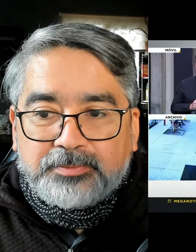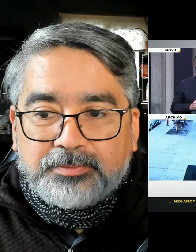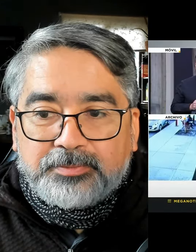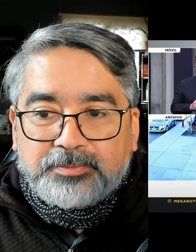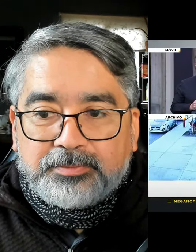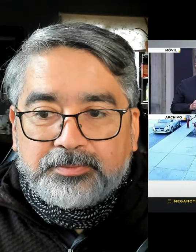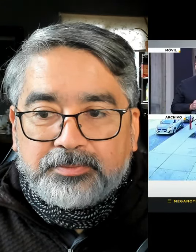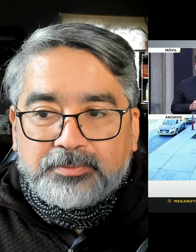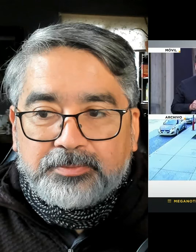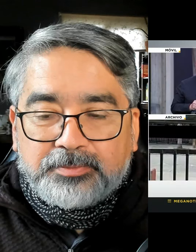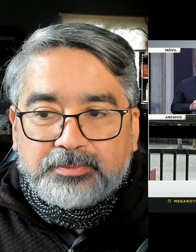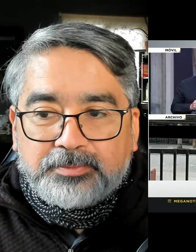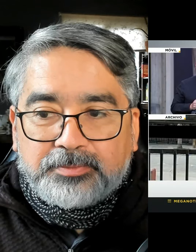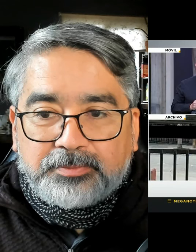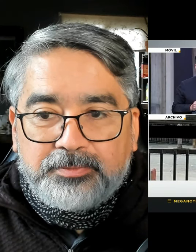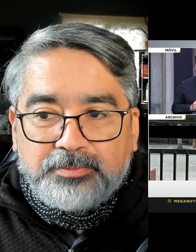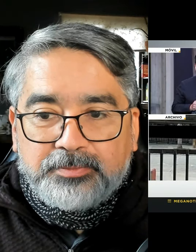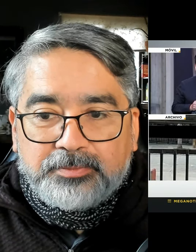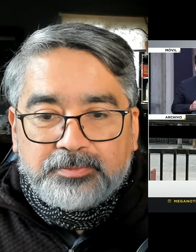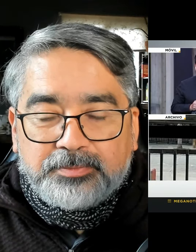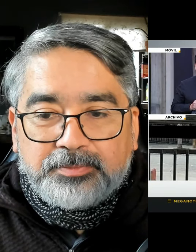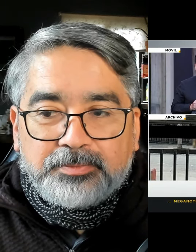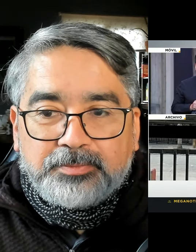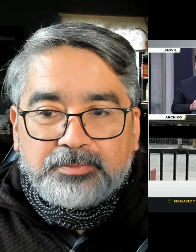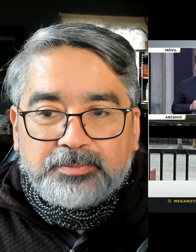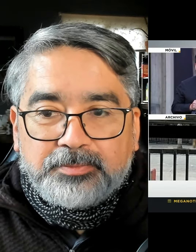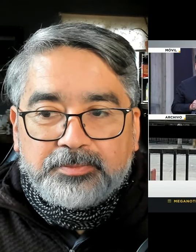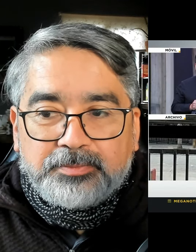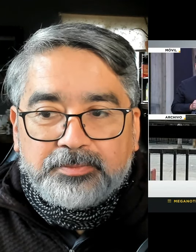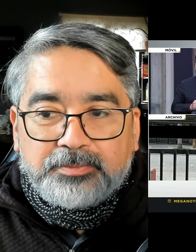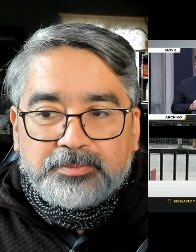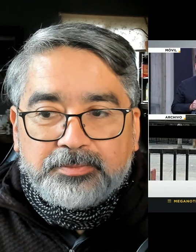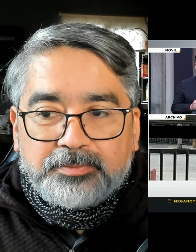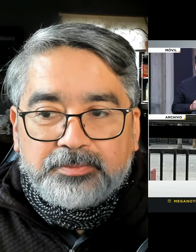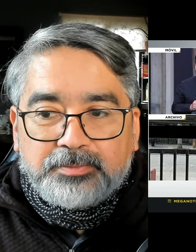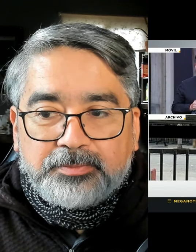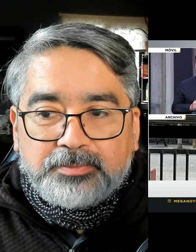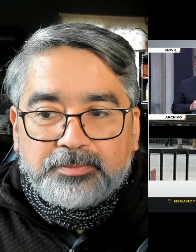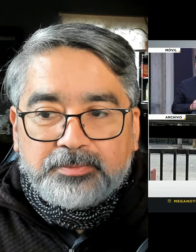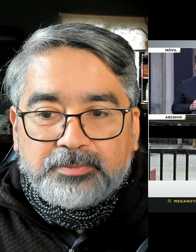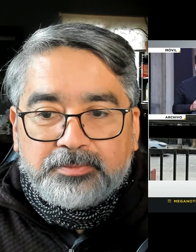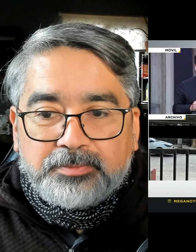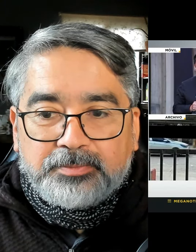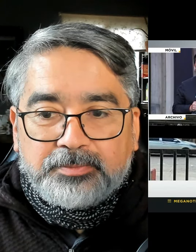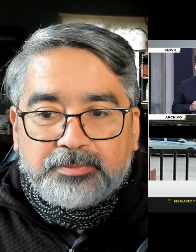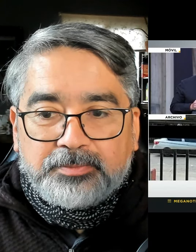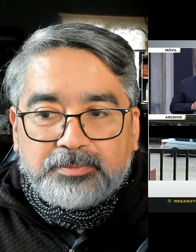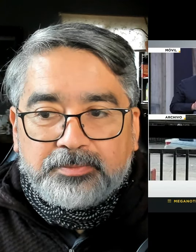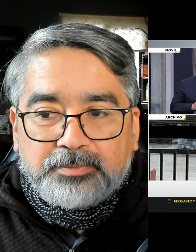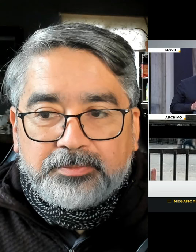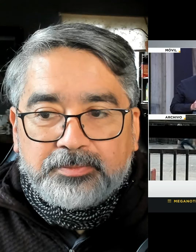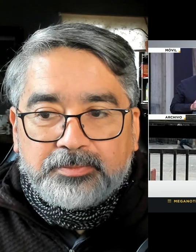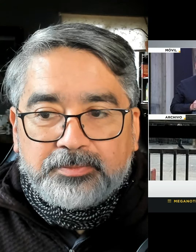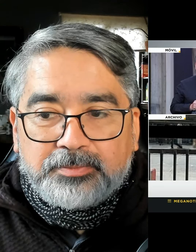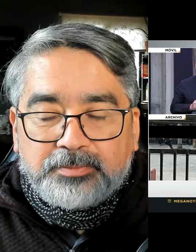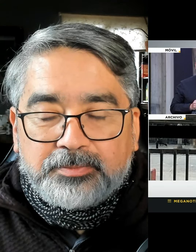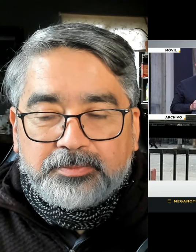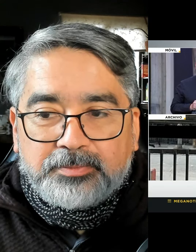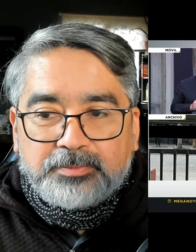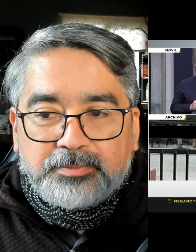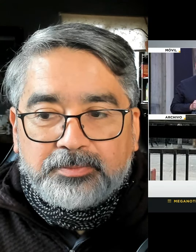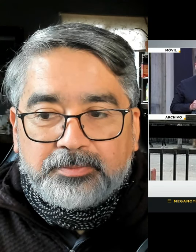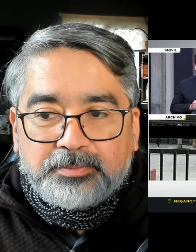pensionados esto es respecto a la violencia que están sufriendo Al momento de salir a las calles de ser asaltados no solamente cuando